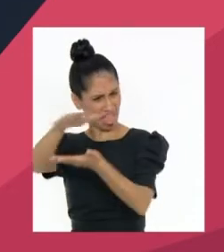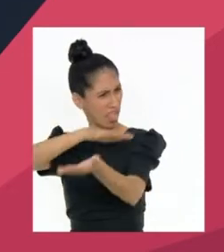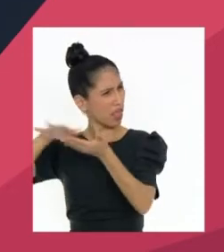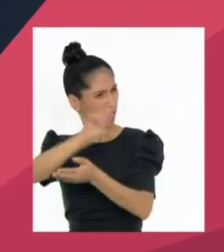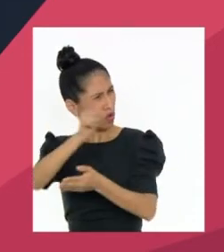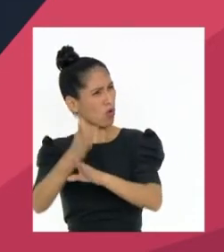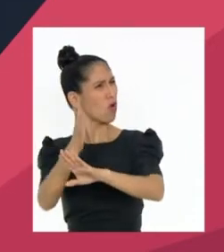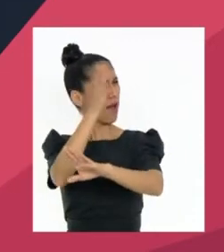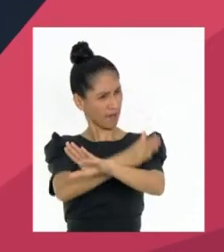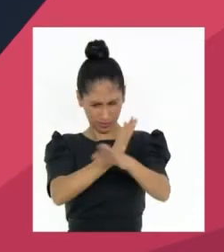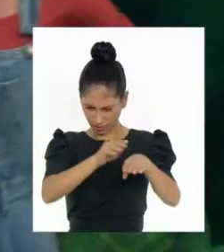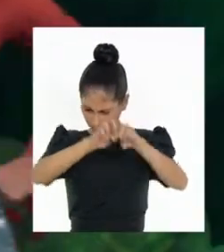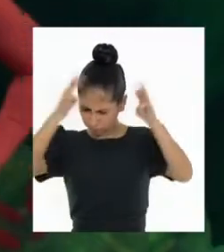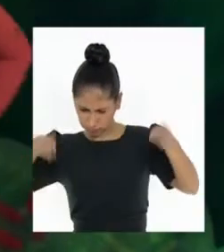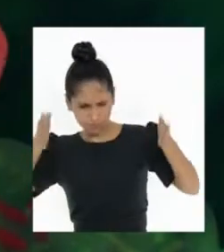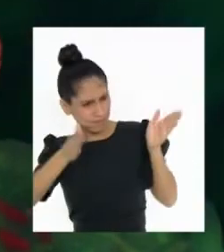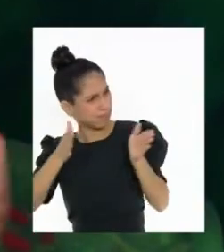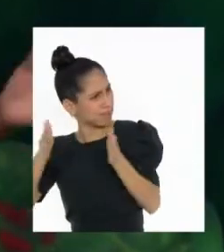tareas.